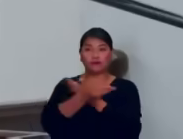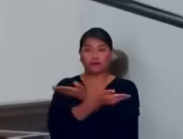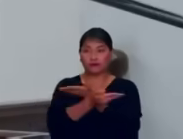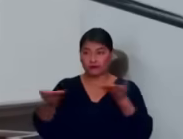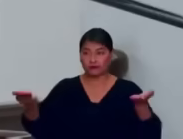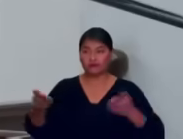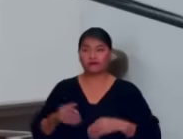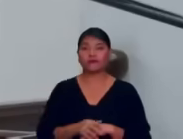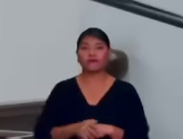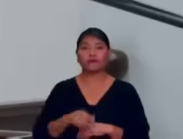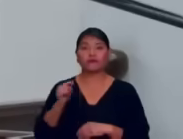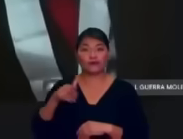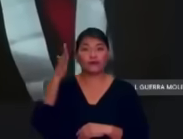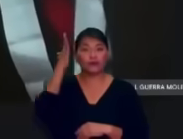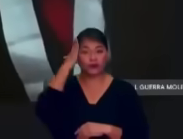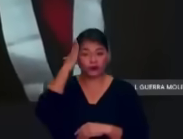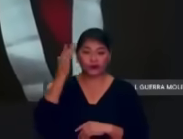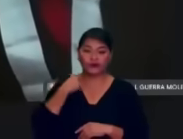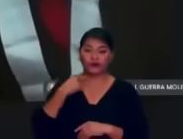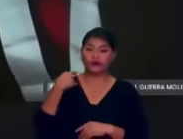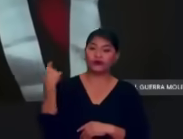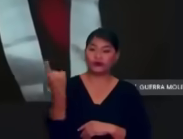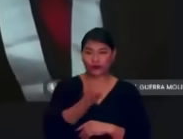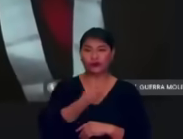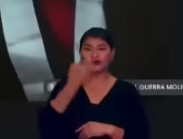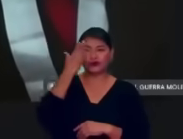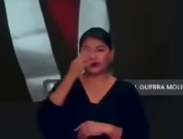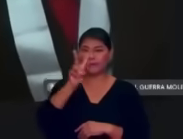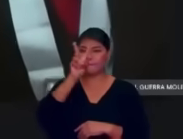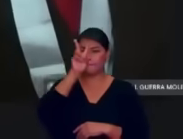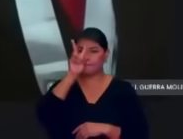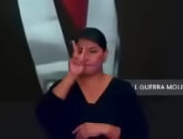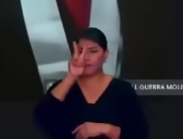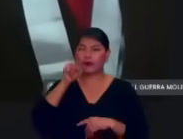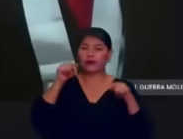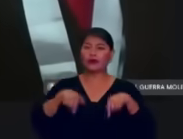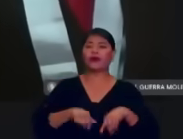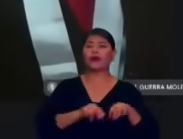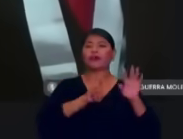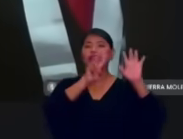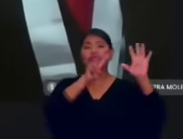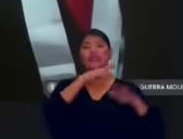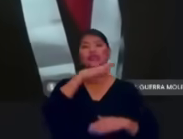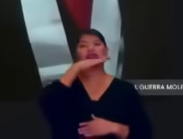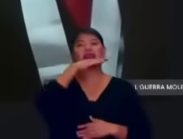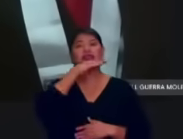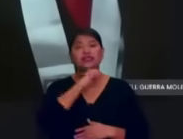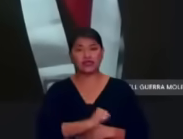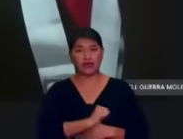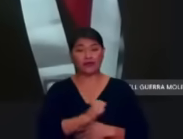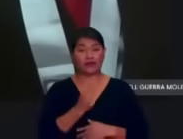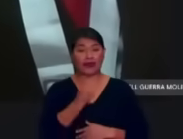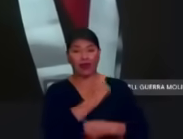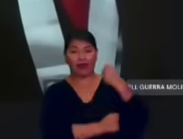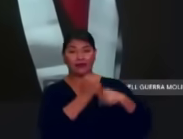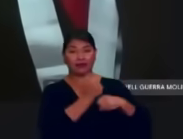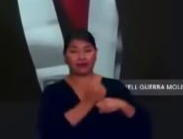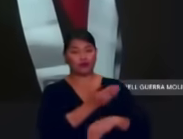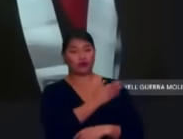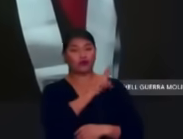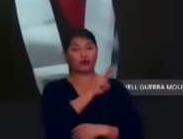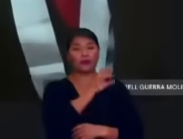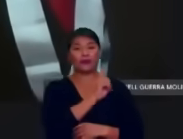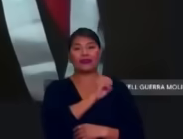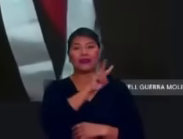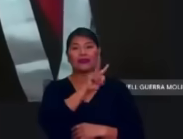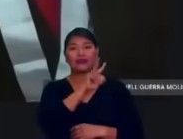como público conocimiento de todo el pueblo peruano el día 7 de diciembre del año pasado